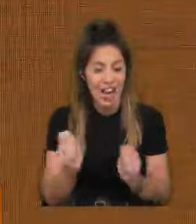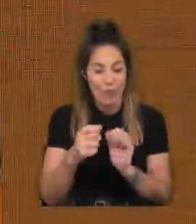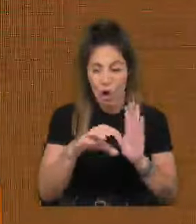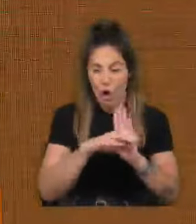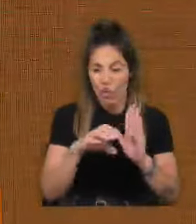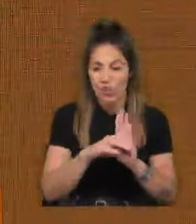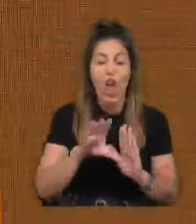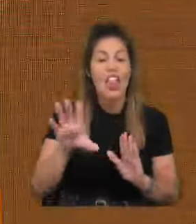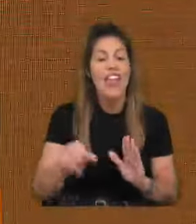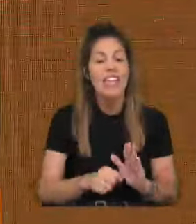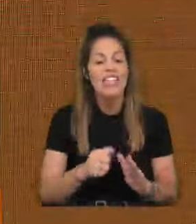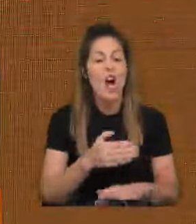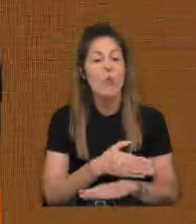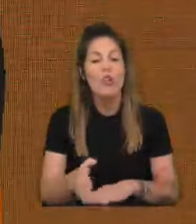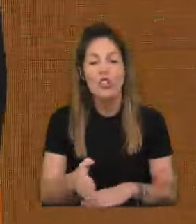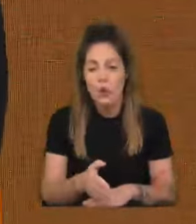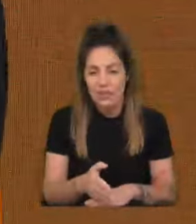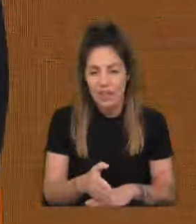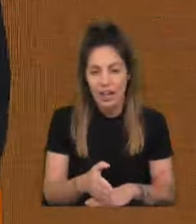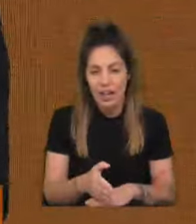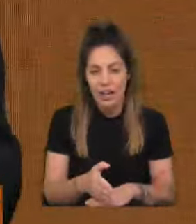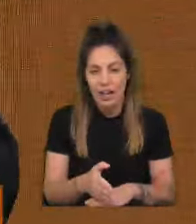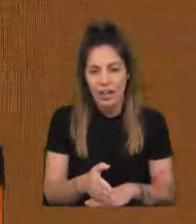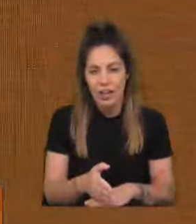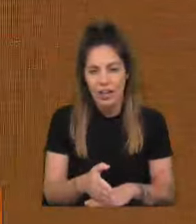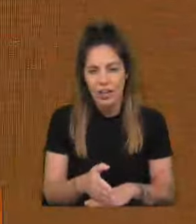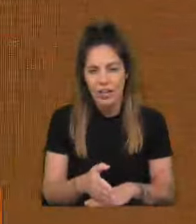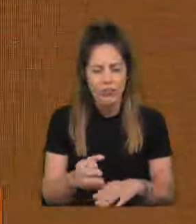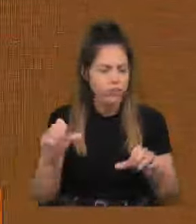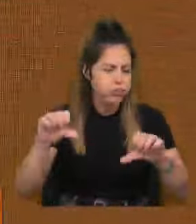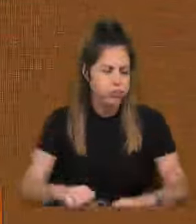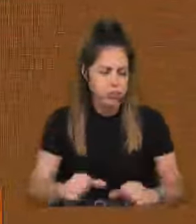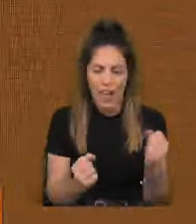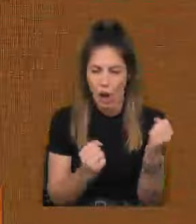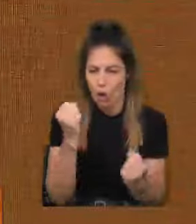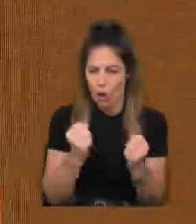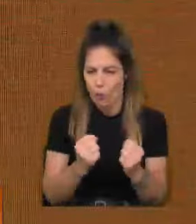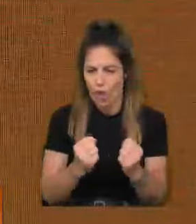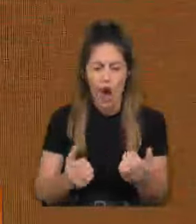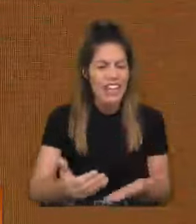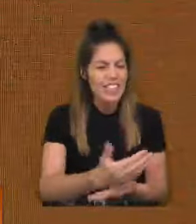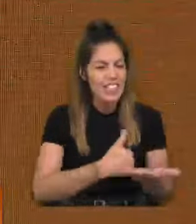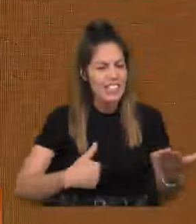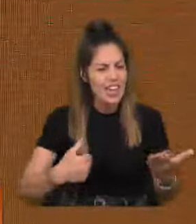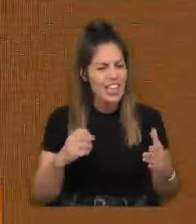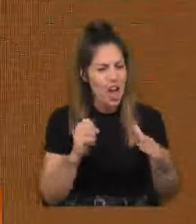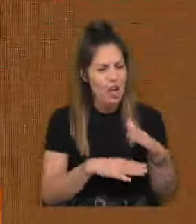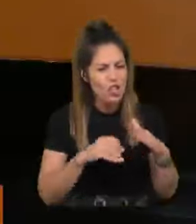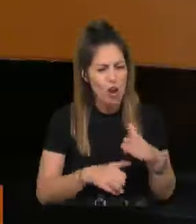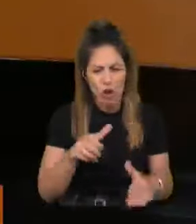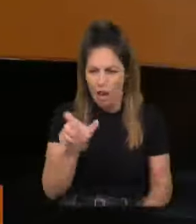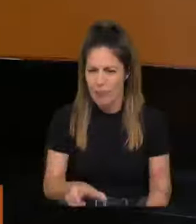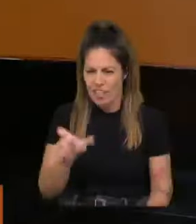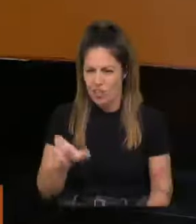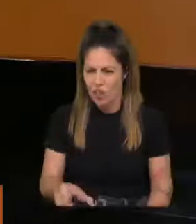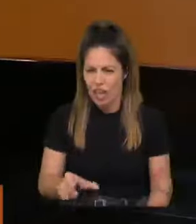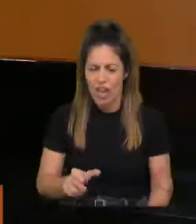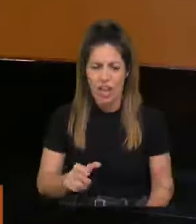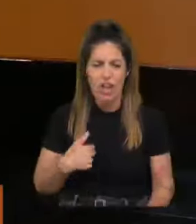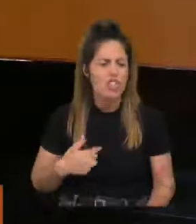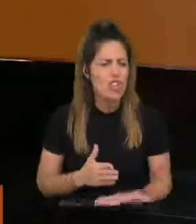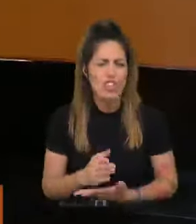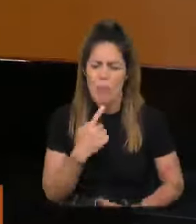traería como consecuencia un colapso económico y que se les propara los ahorros a la gente Entonces yo siempre digo una cosa